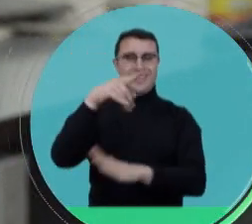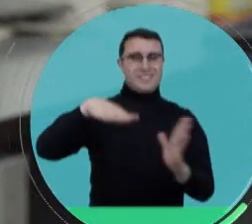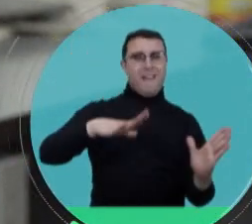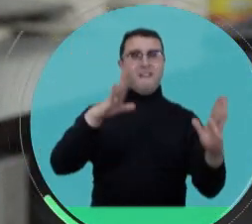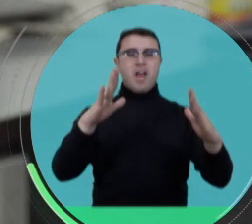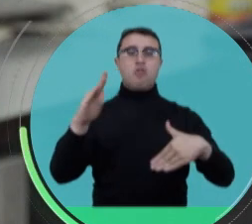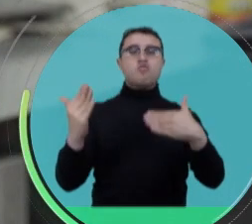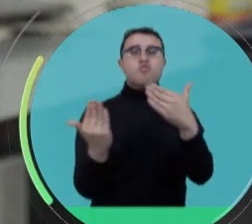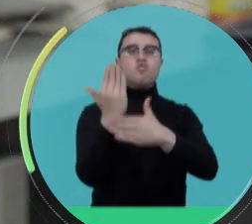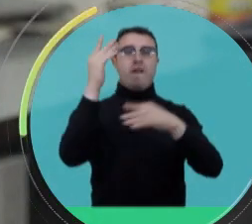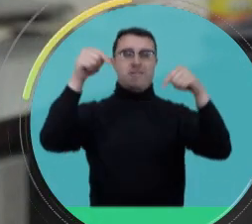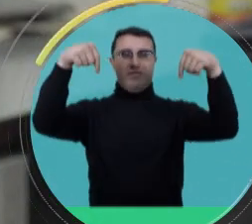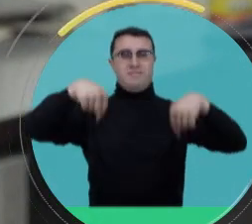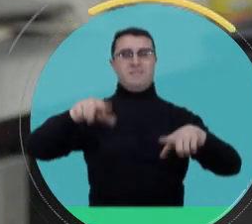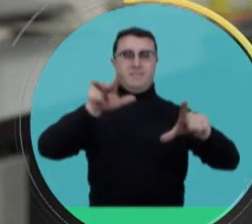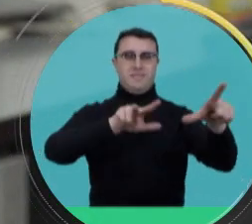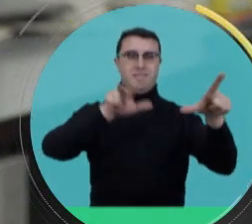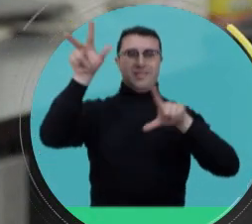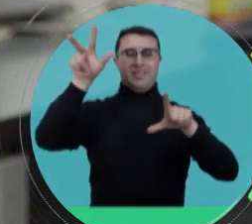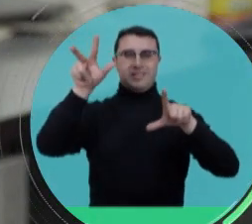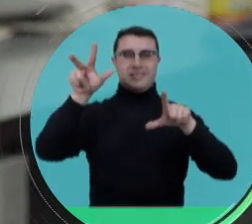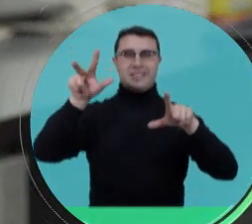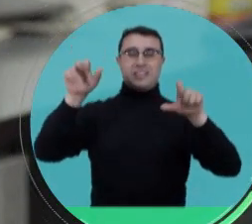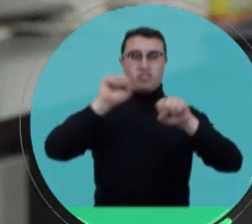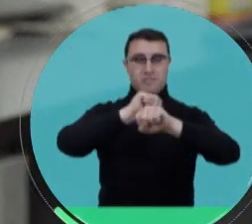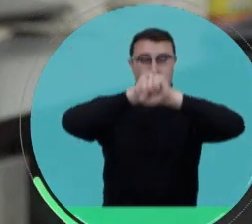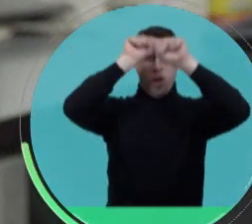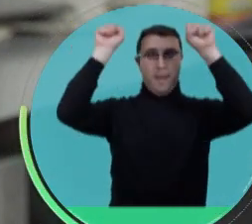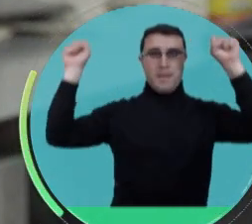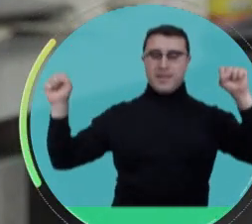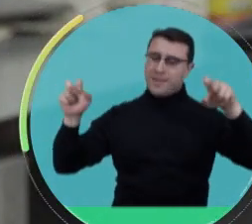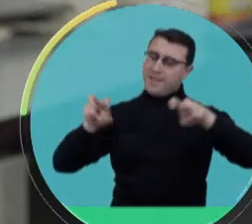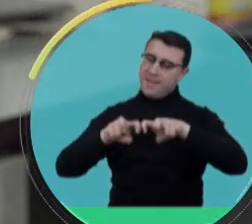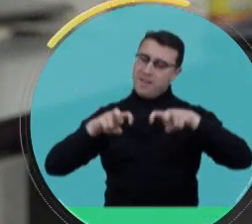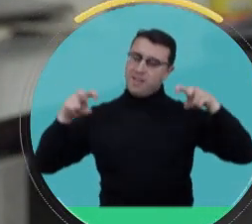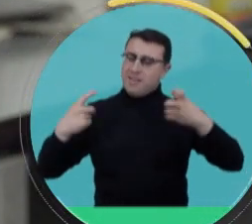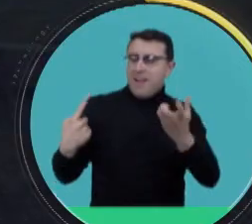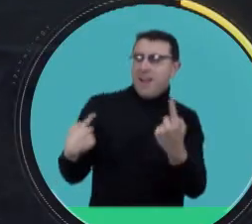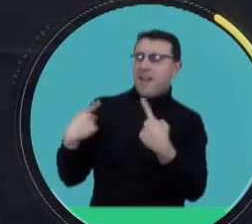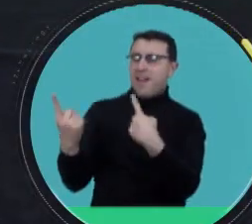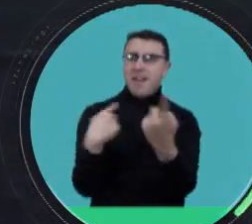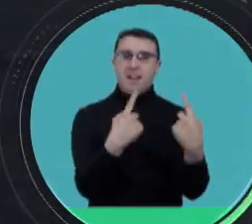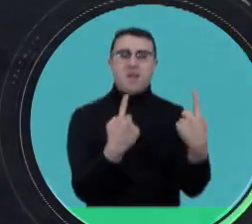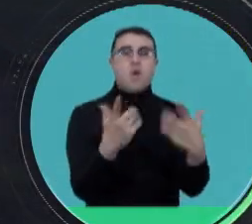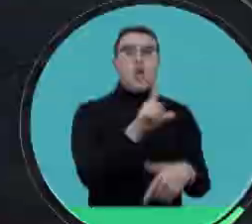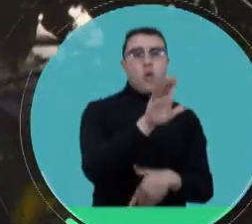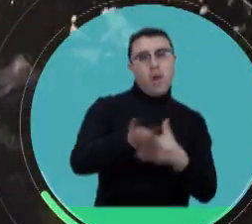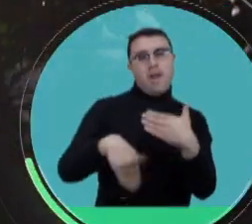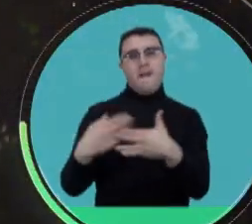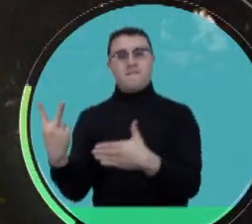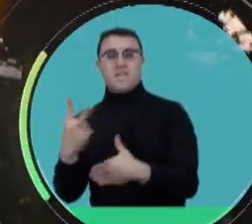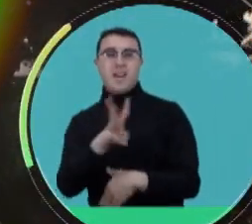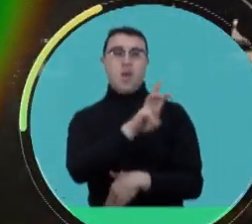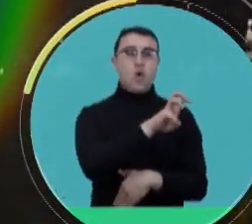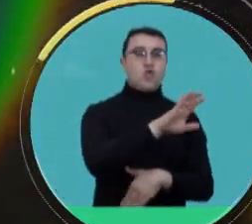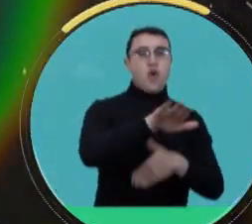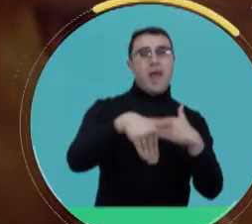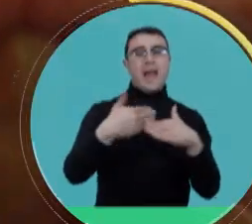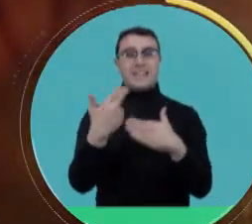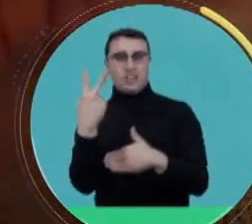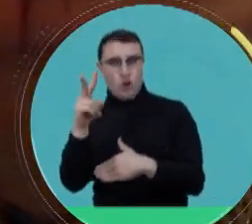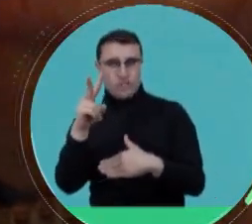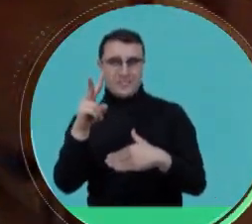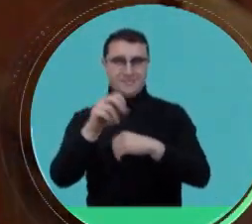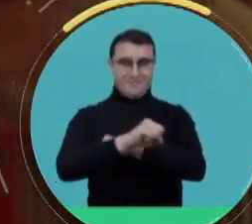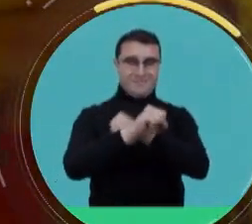todavía más esa apuesta a la que le venimos apuntando eh desde hace varios años y es que con franjas como